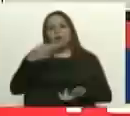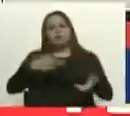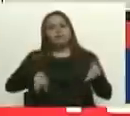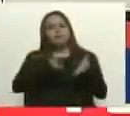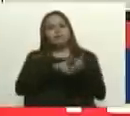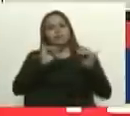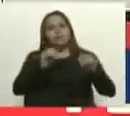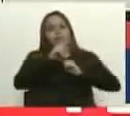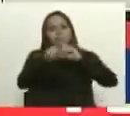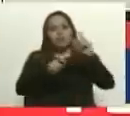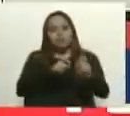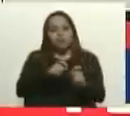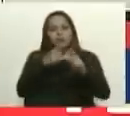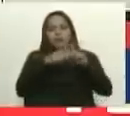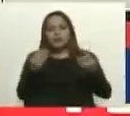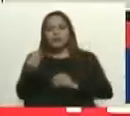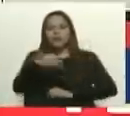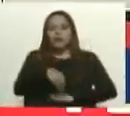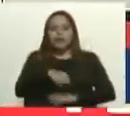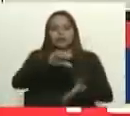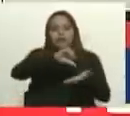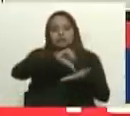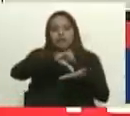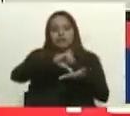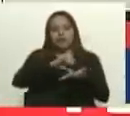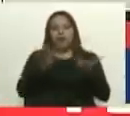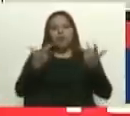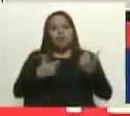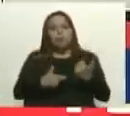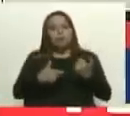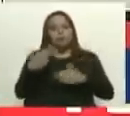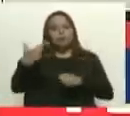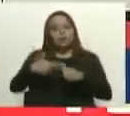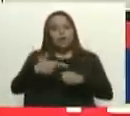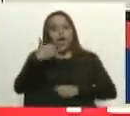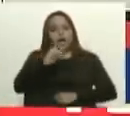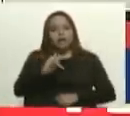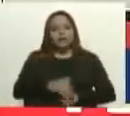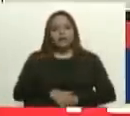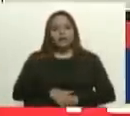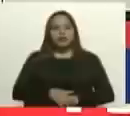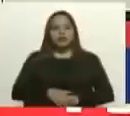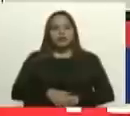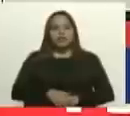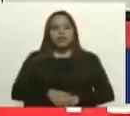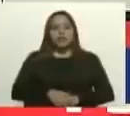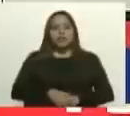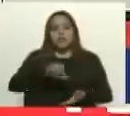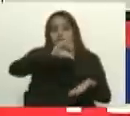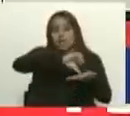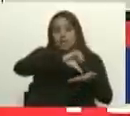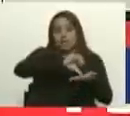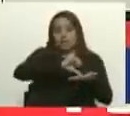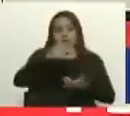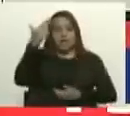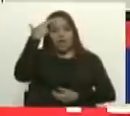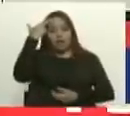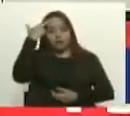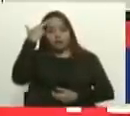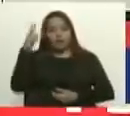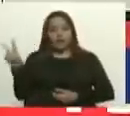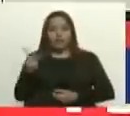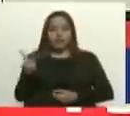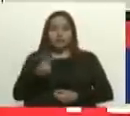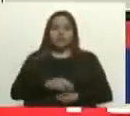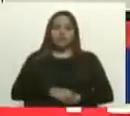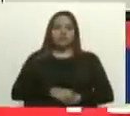pregunta, pero le agregamos Irán. ¿Cuánto petróleo hay entre Irán, Arabia Saudita,